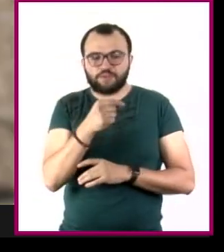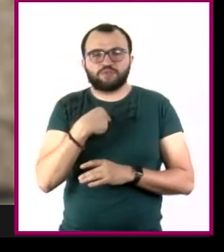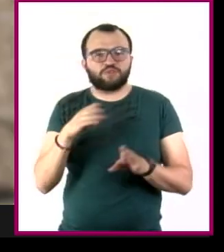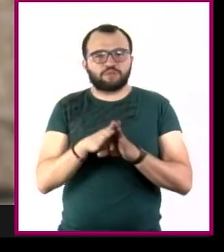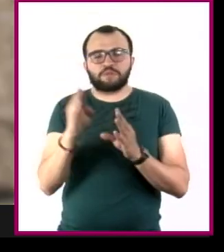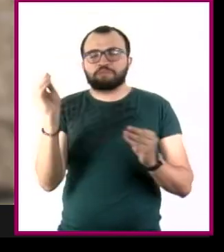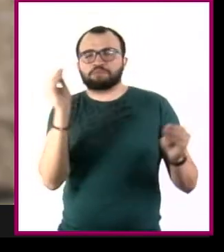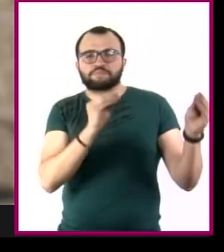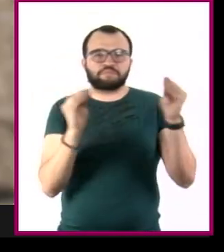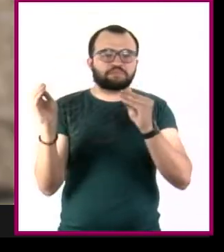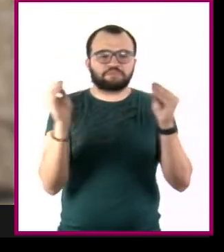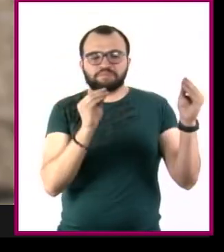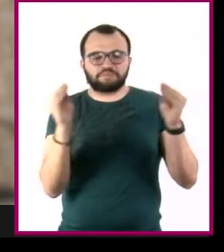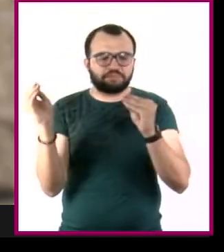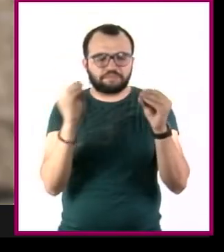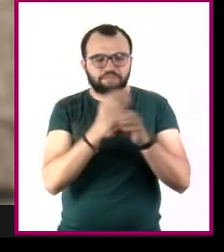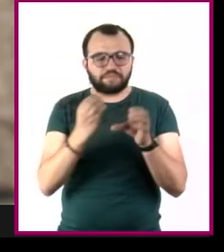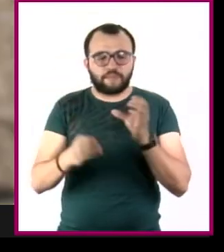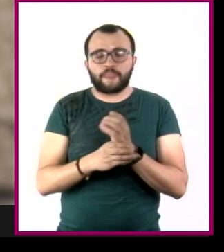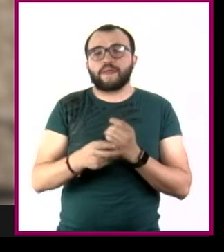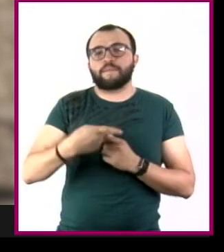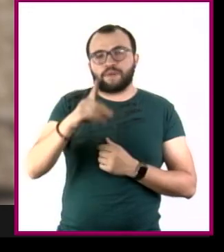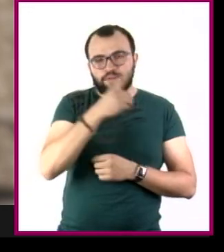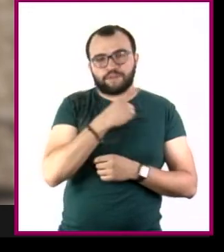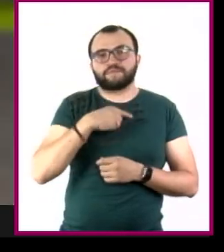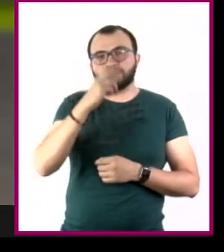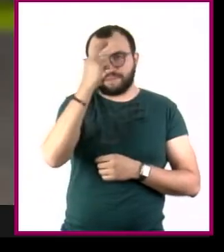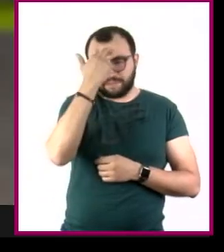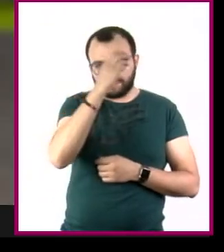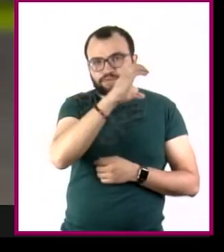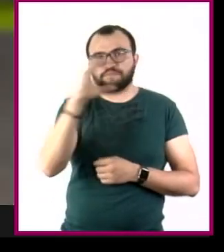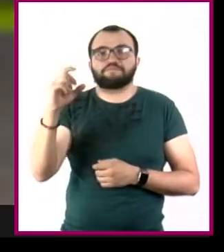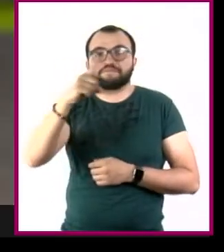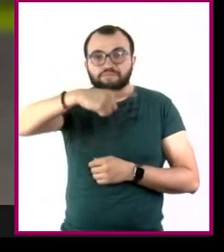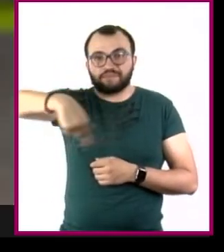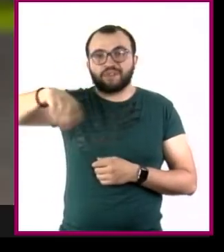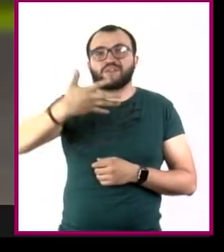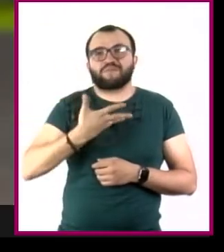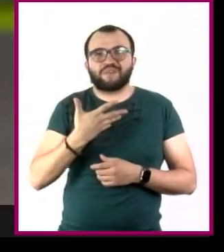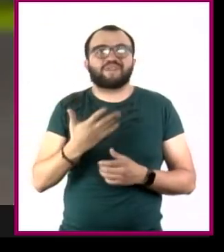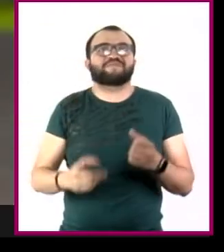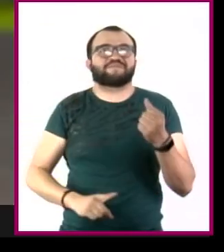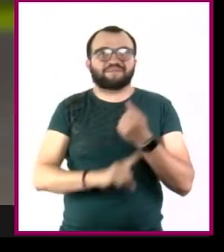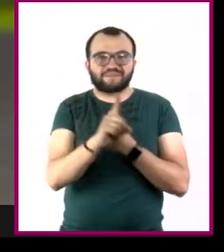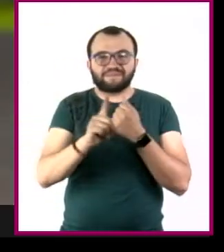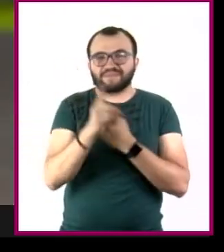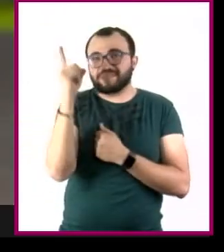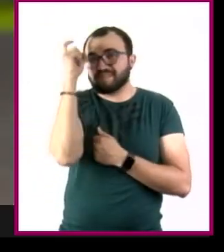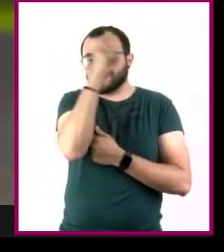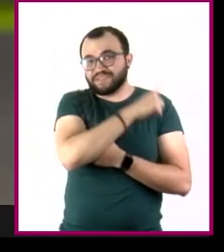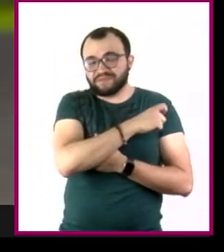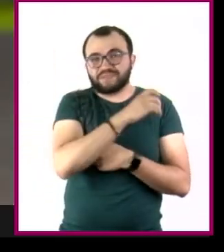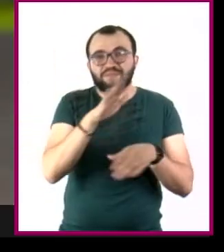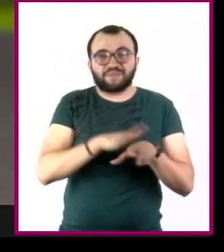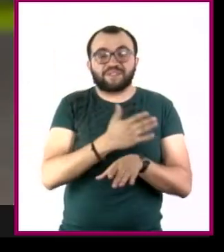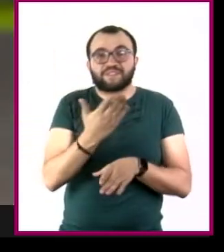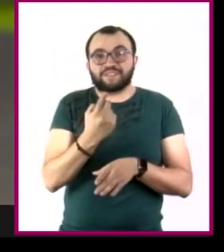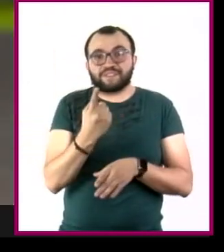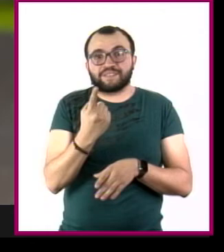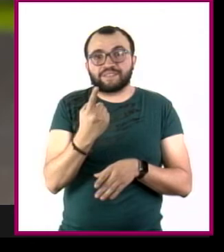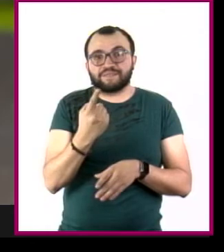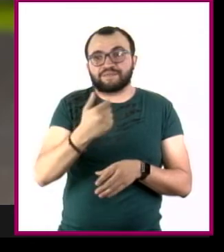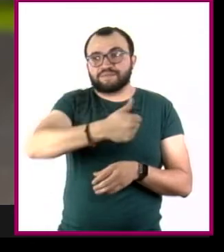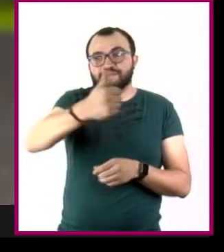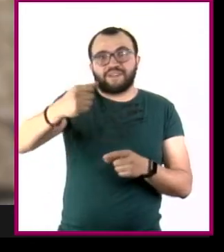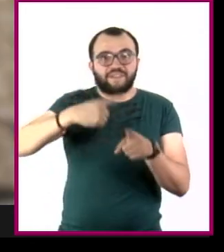manera argumentada. Pero tuvimos que reconocer que cada uno de ellos tenía dificultades y que podíamos mejorarlos si los pensábamos con más